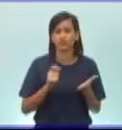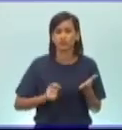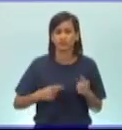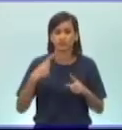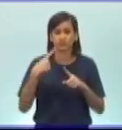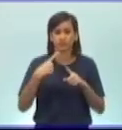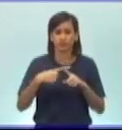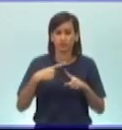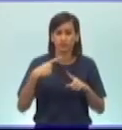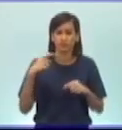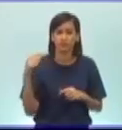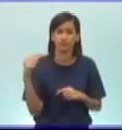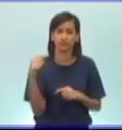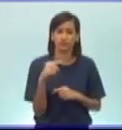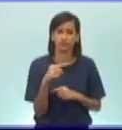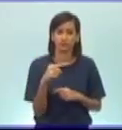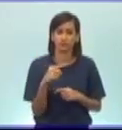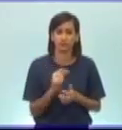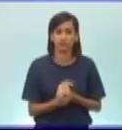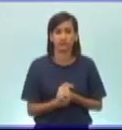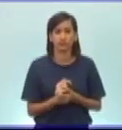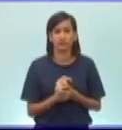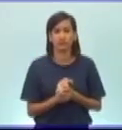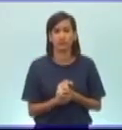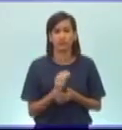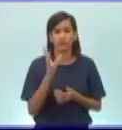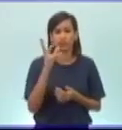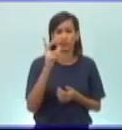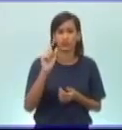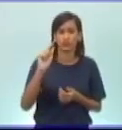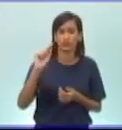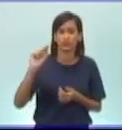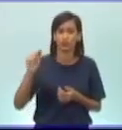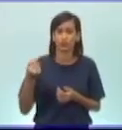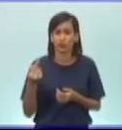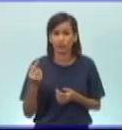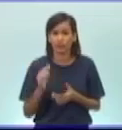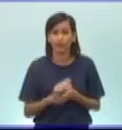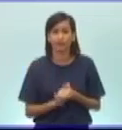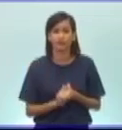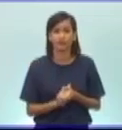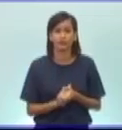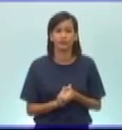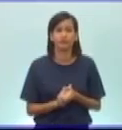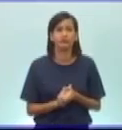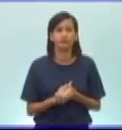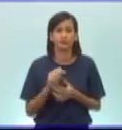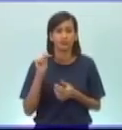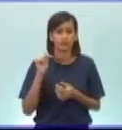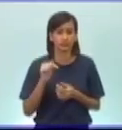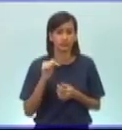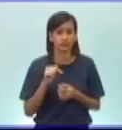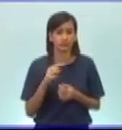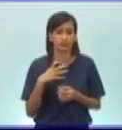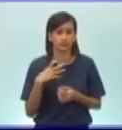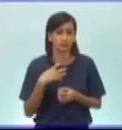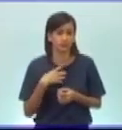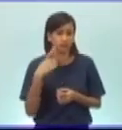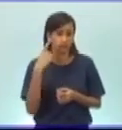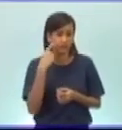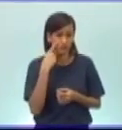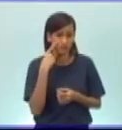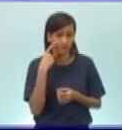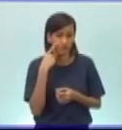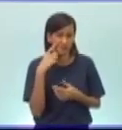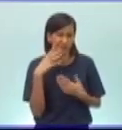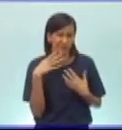y sustracción con expresiones decimales, vamos entonces también a tener en cuenta